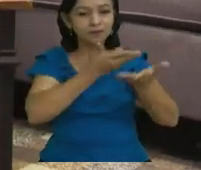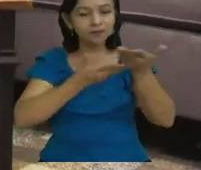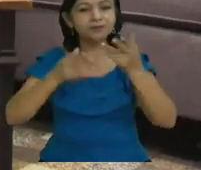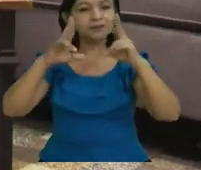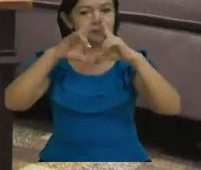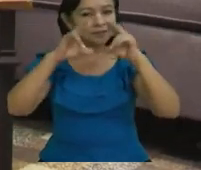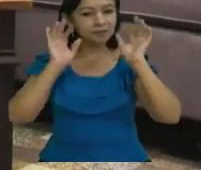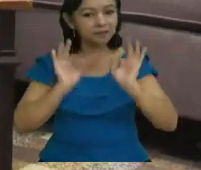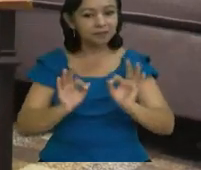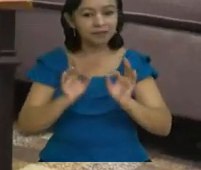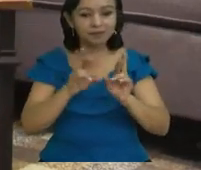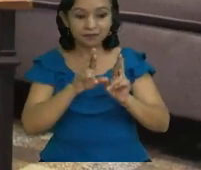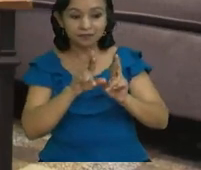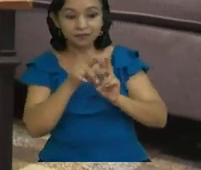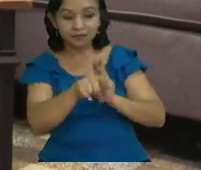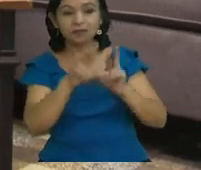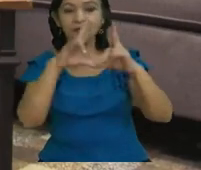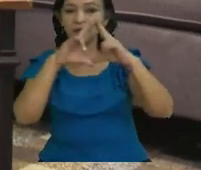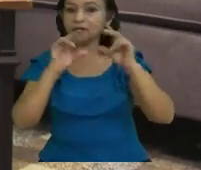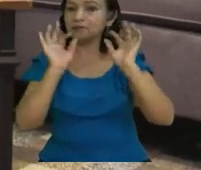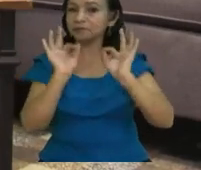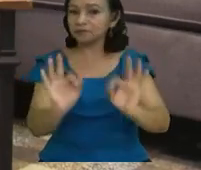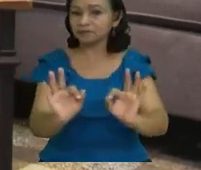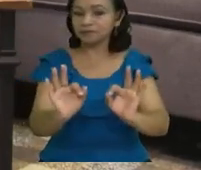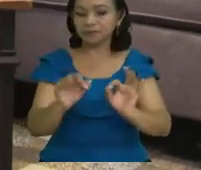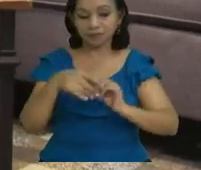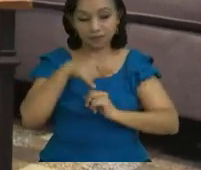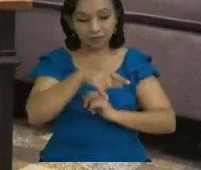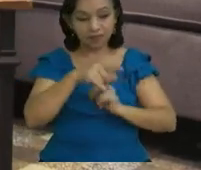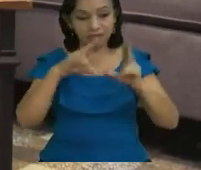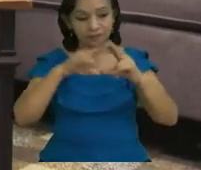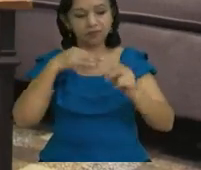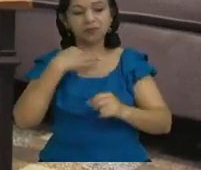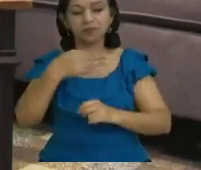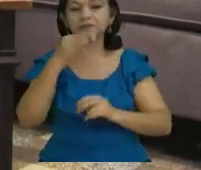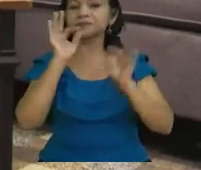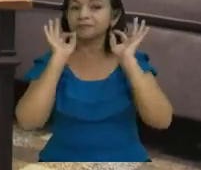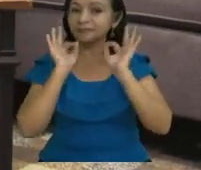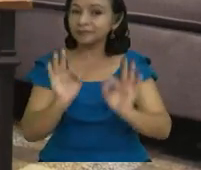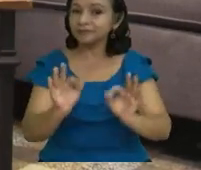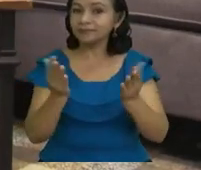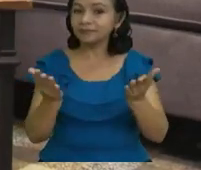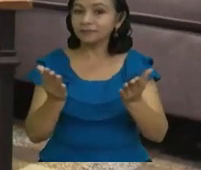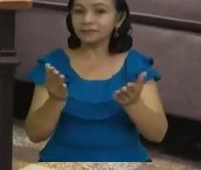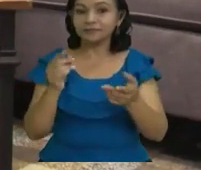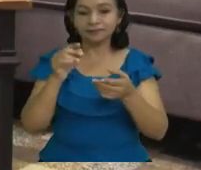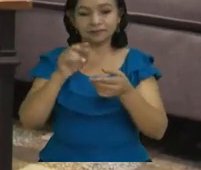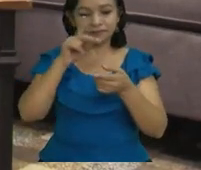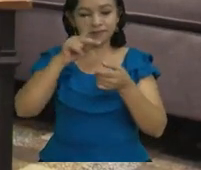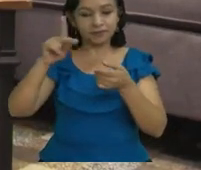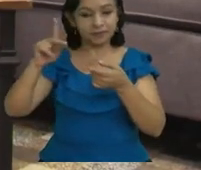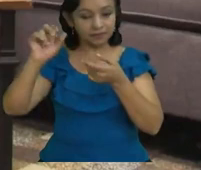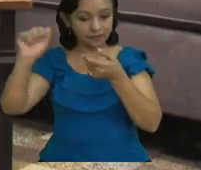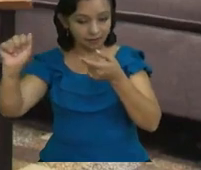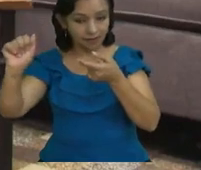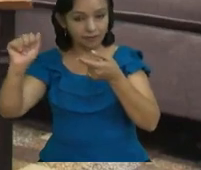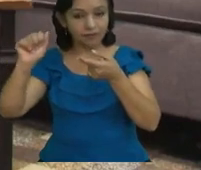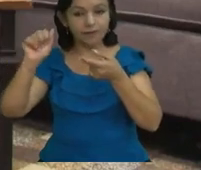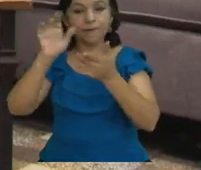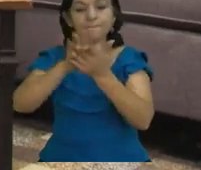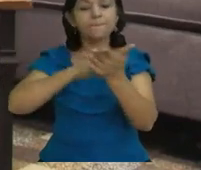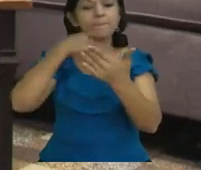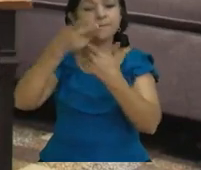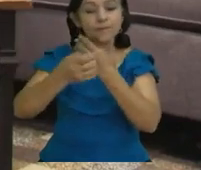país. Claro. Se ve esperanza en este país. Aquí claro. Hay futuro en este país. Entonces, por ejemplo, estamos hablando del PCCMCA, que es uno, que es el